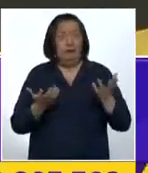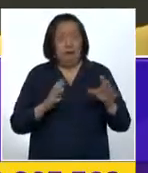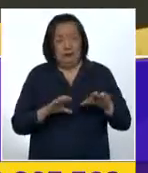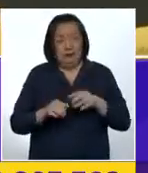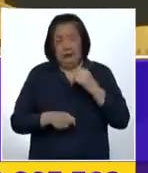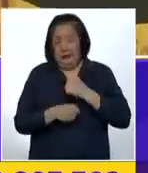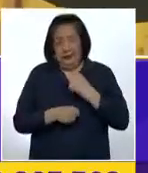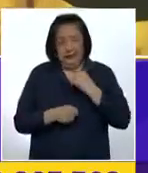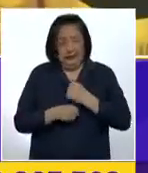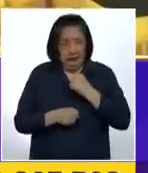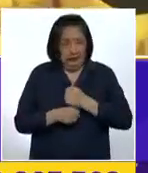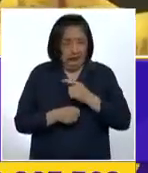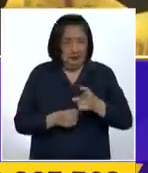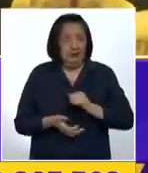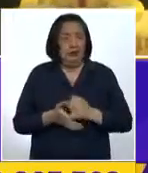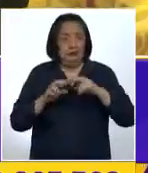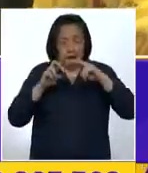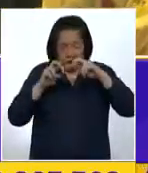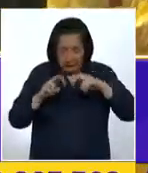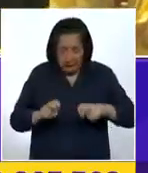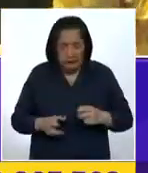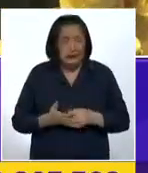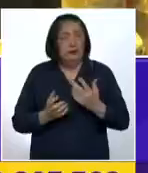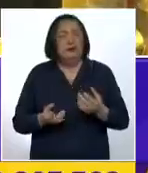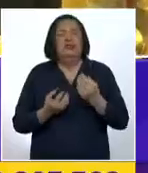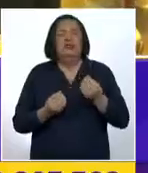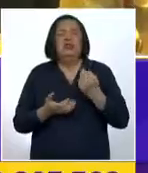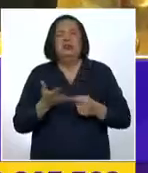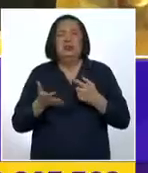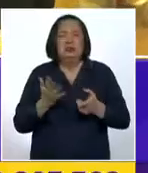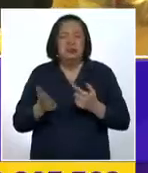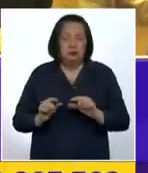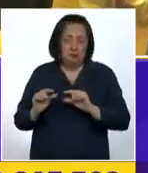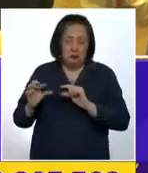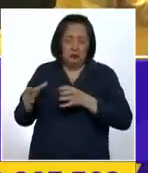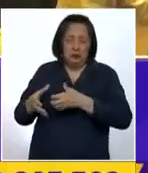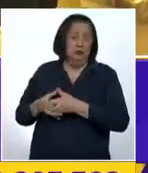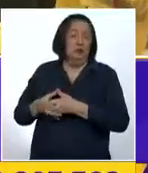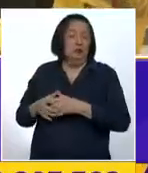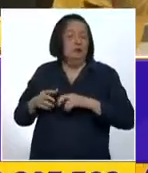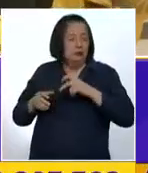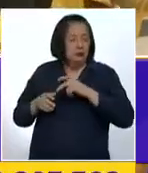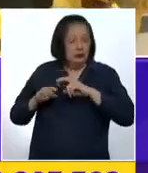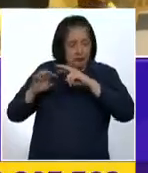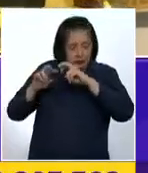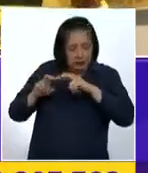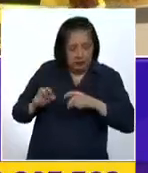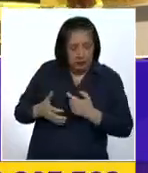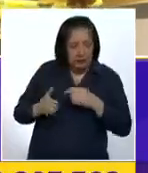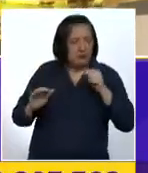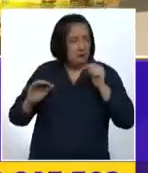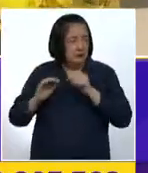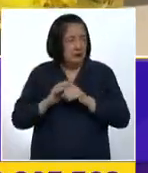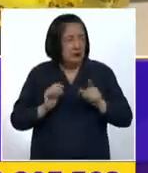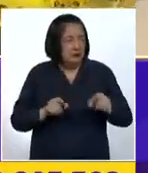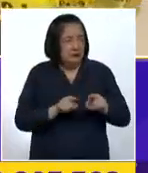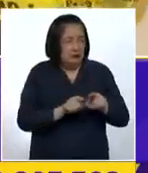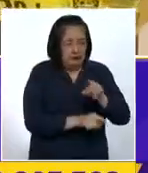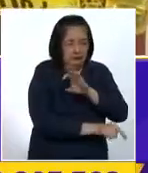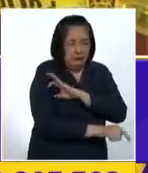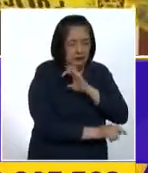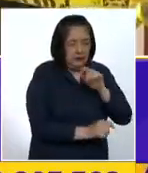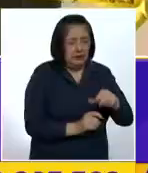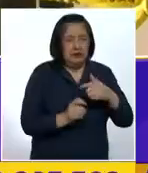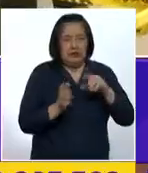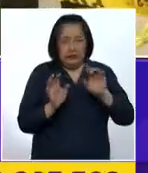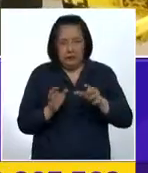el trabajo de pericias, tanto como parte de criminalística como de la fiscalía, que va tomando detalle y anote de cada cosa que encuentra en